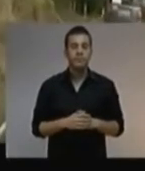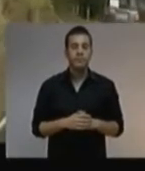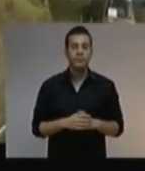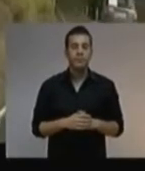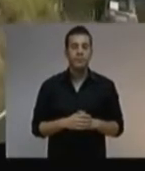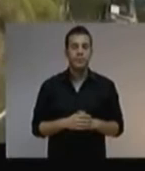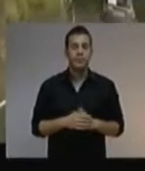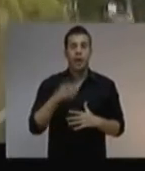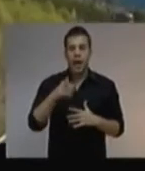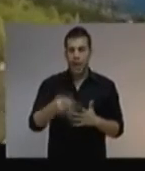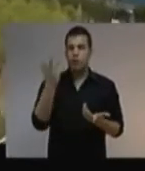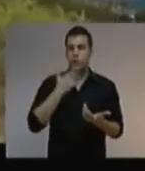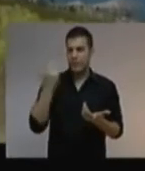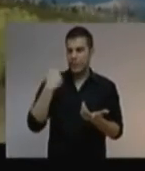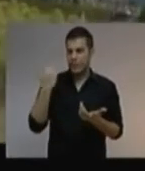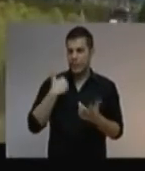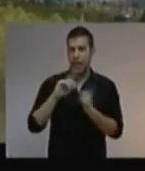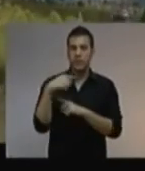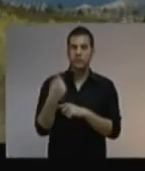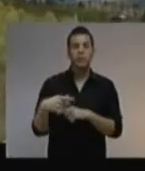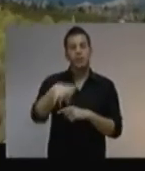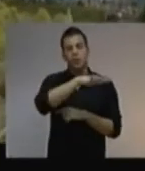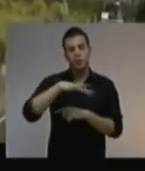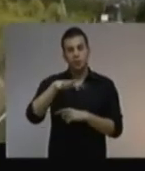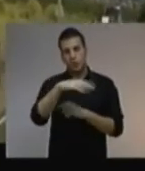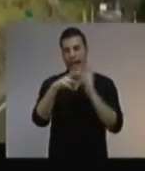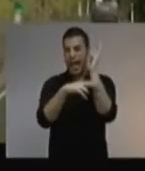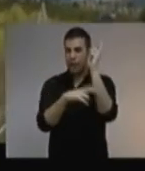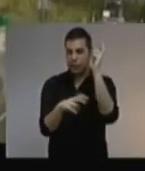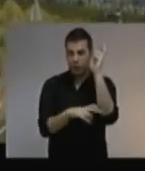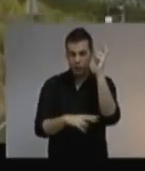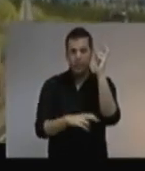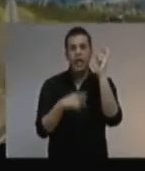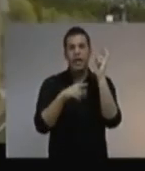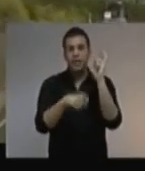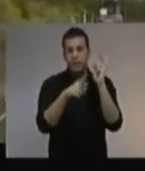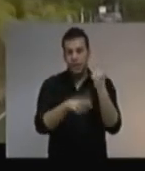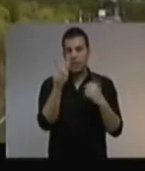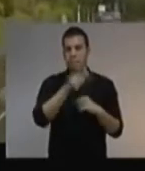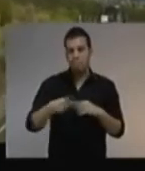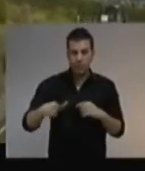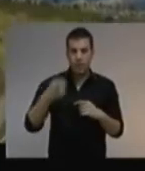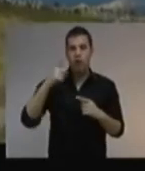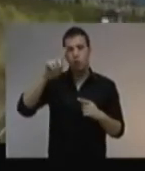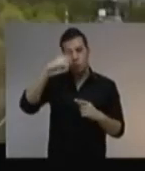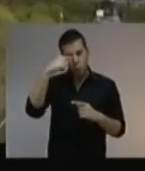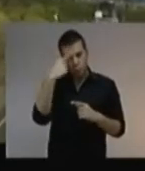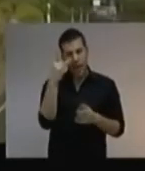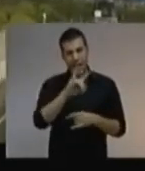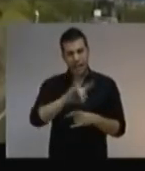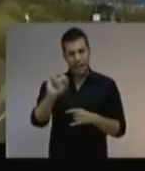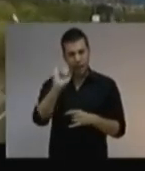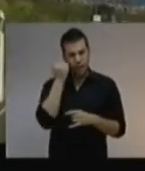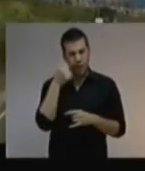Tras conocer este singular granero, nos dirigimos a otro de los asentamientos arqueológicos que más ha fascinado a los estudiosos de la cultura